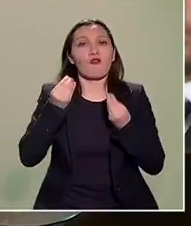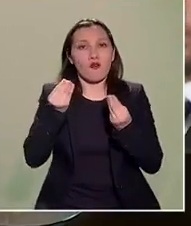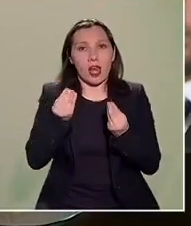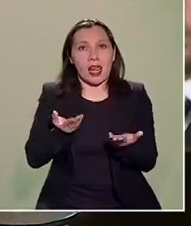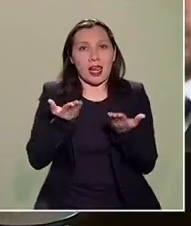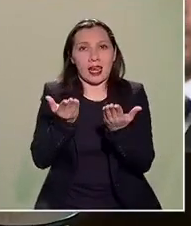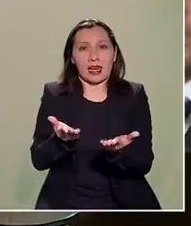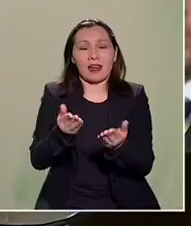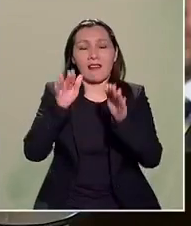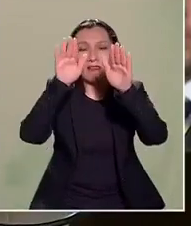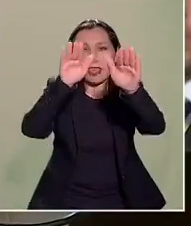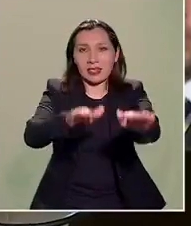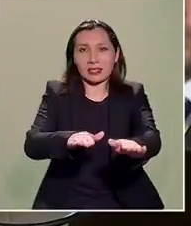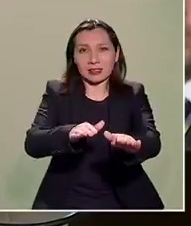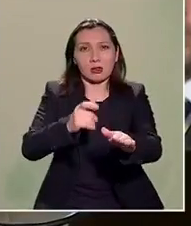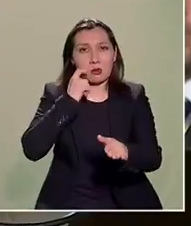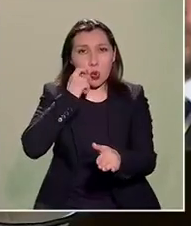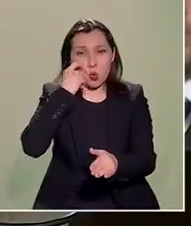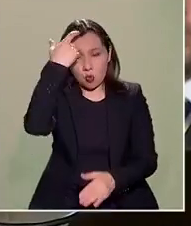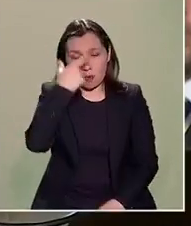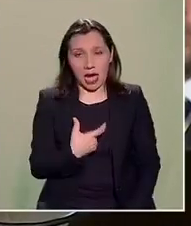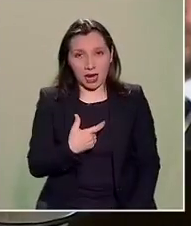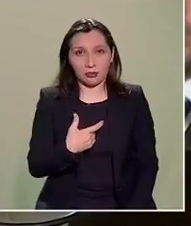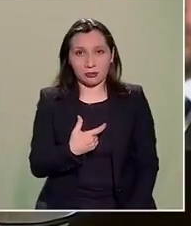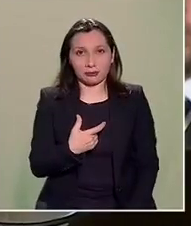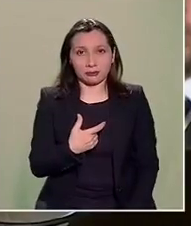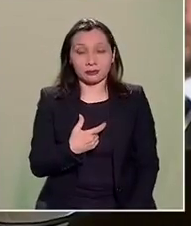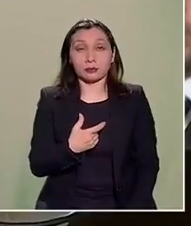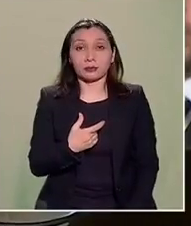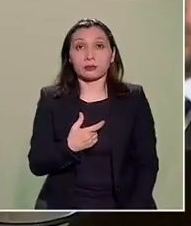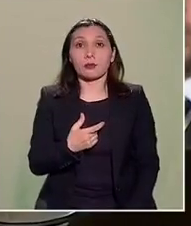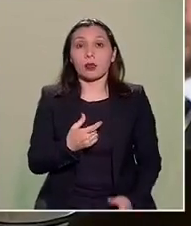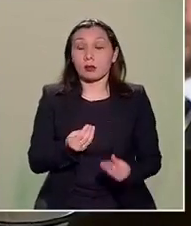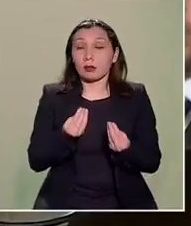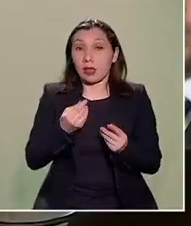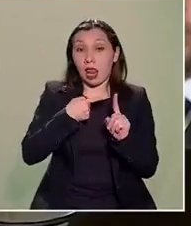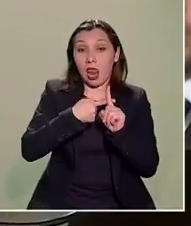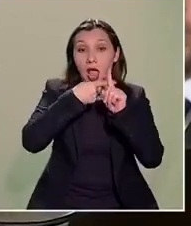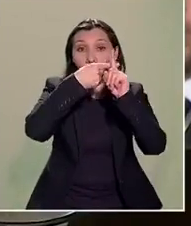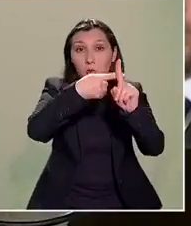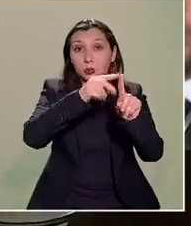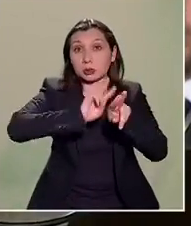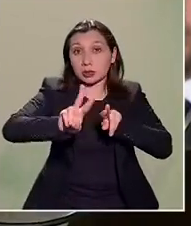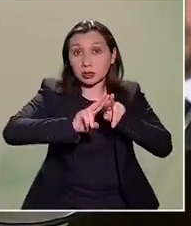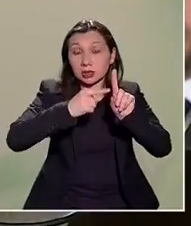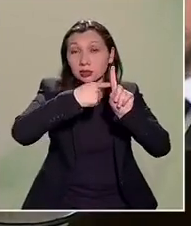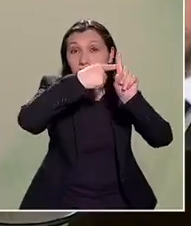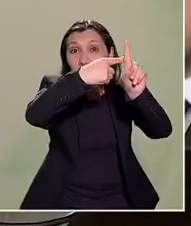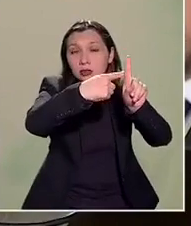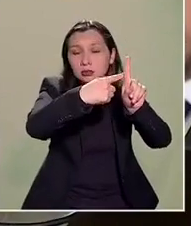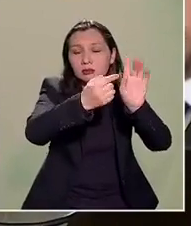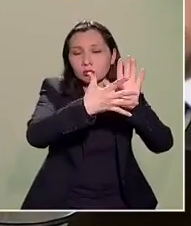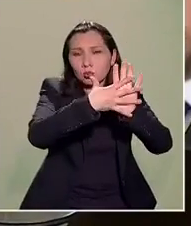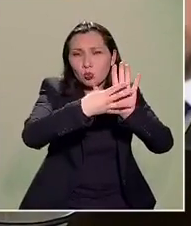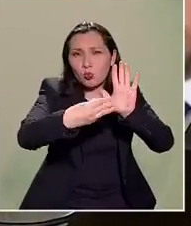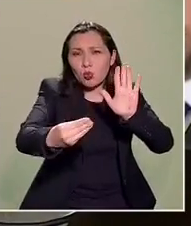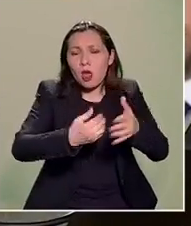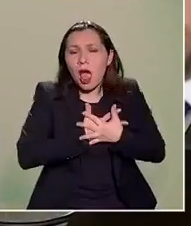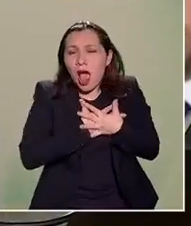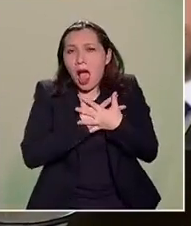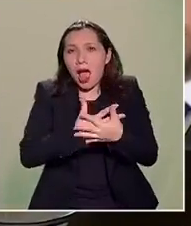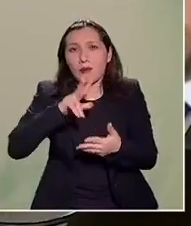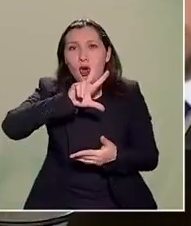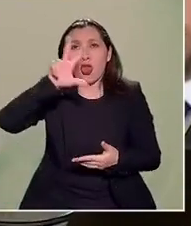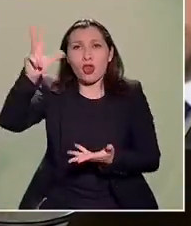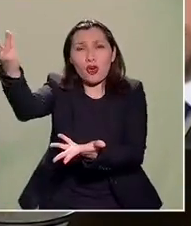y bendición para la humanidad el acto sublime la cruz donde refleja el amor máximo de